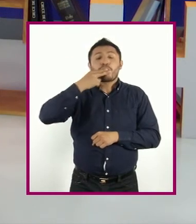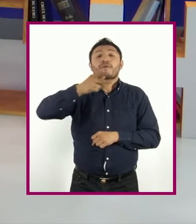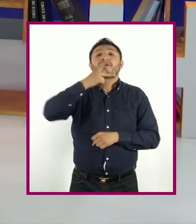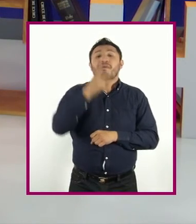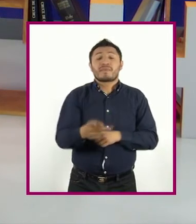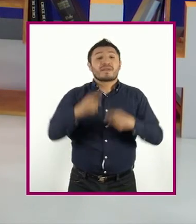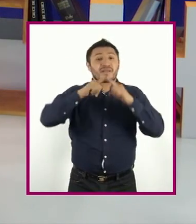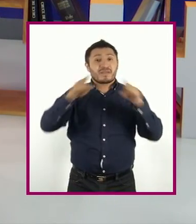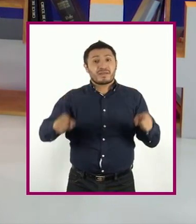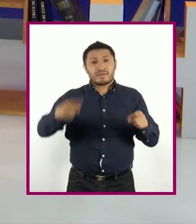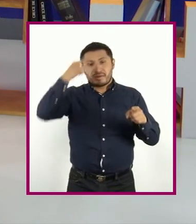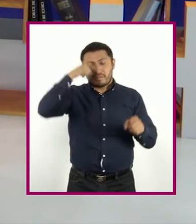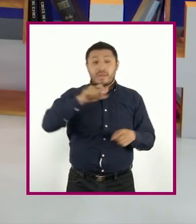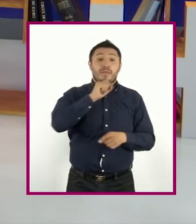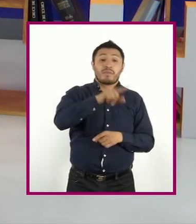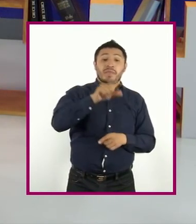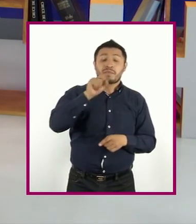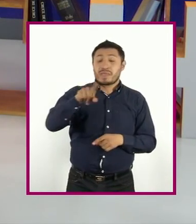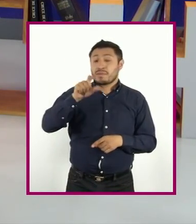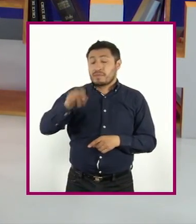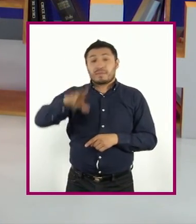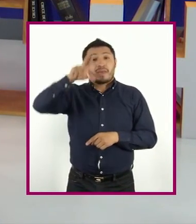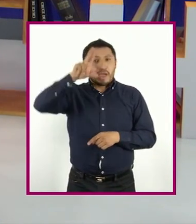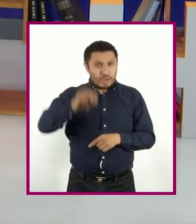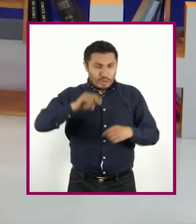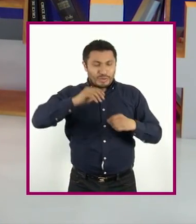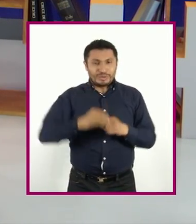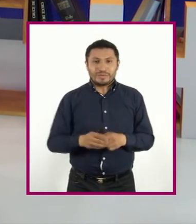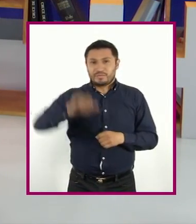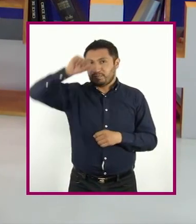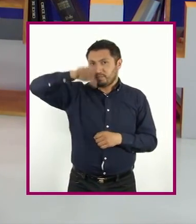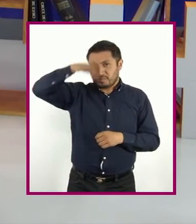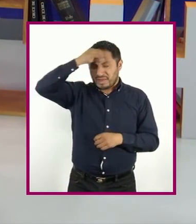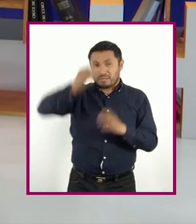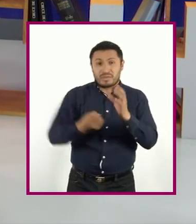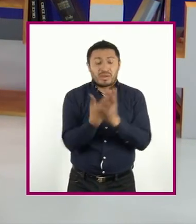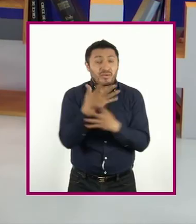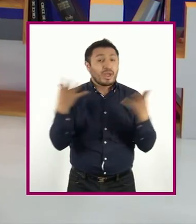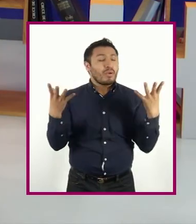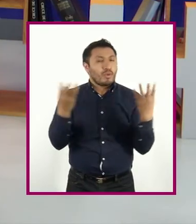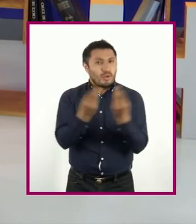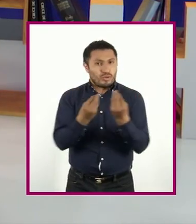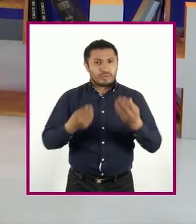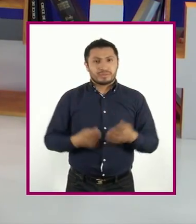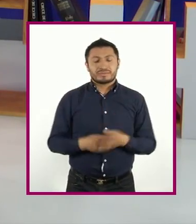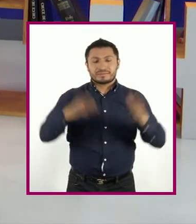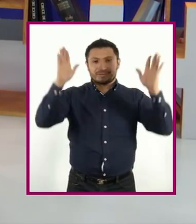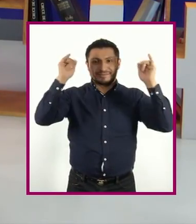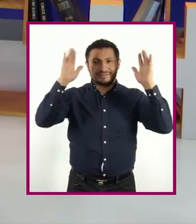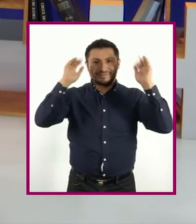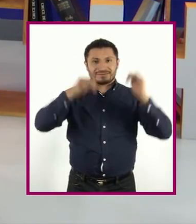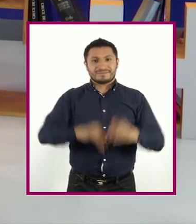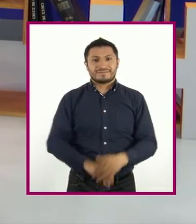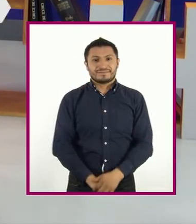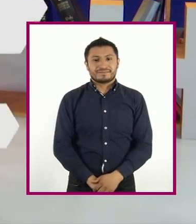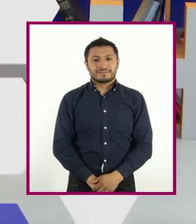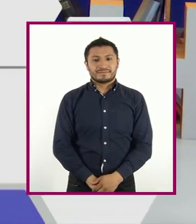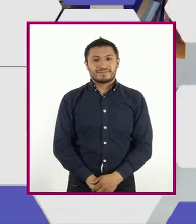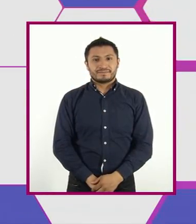palabras para no repetir. Hemos aprendido algo nuevo juntos. ¡Hasta la